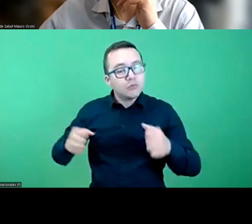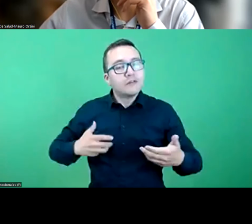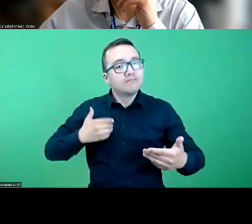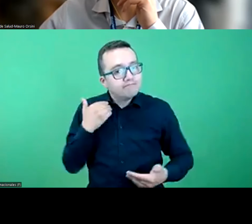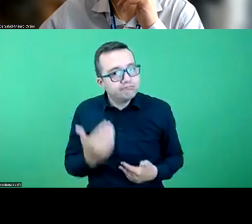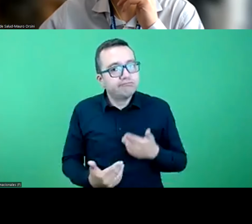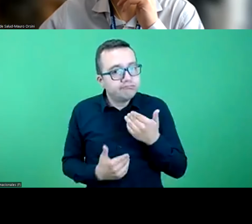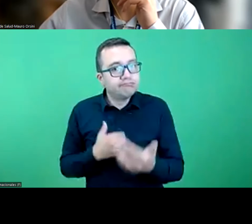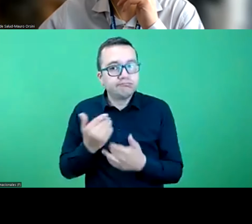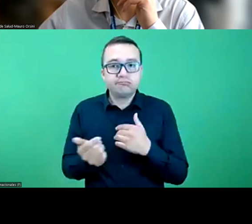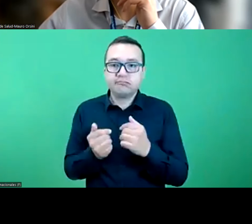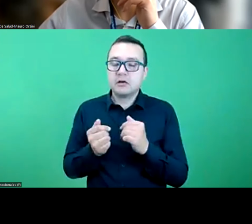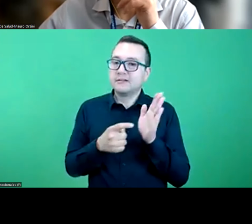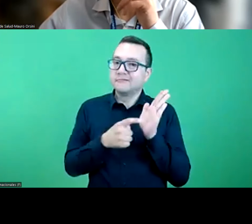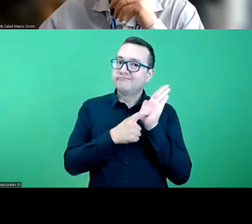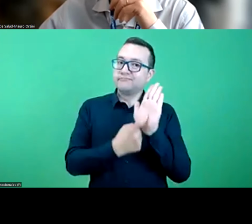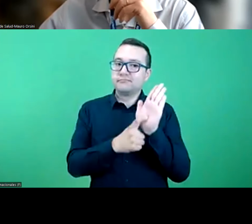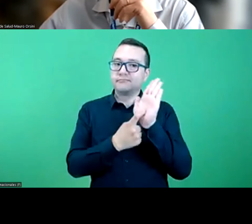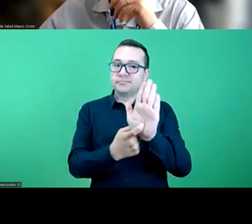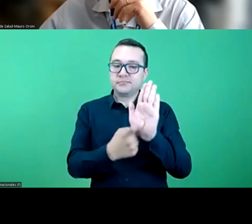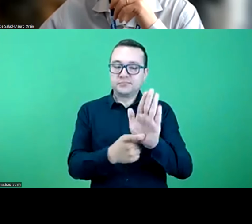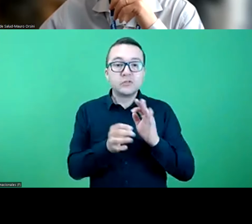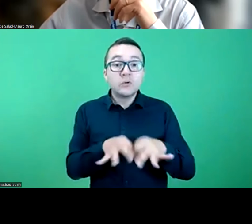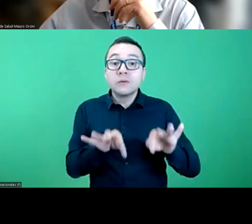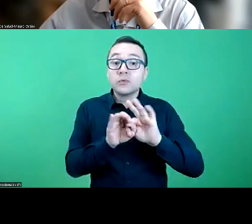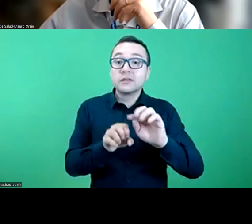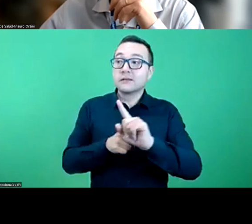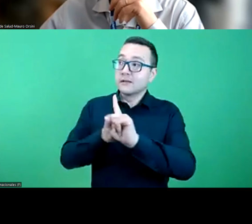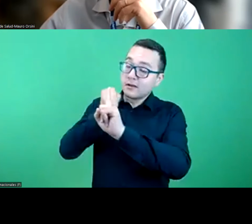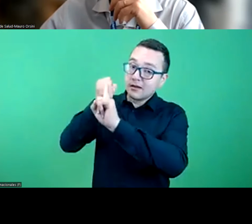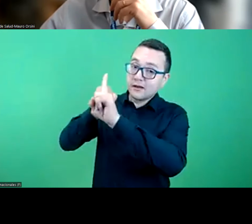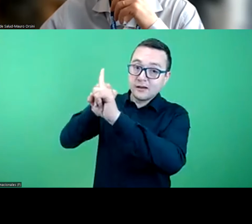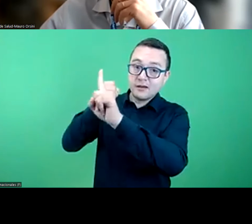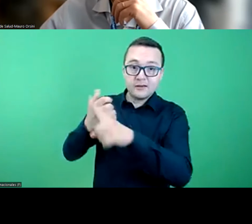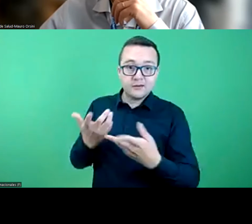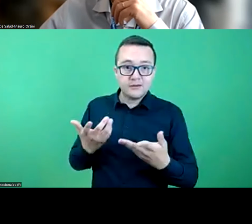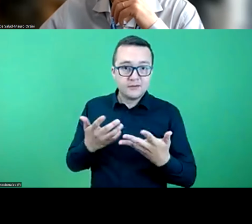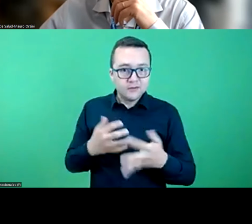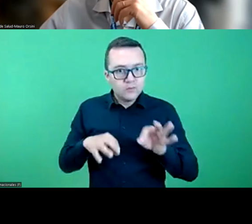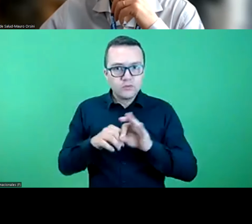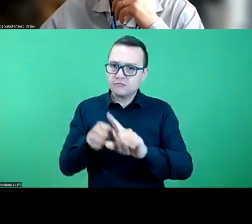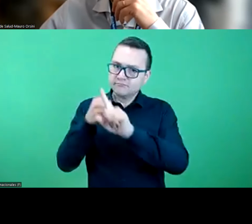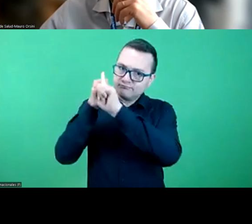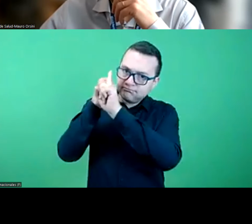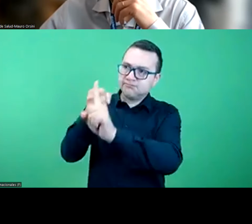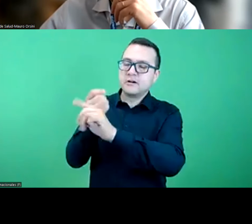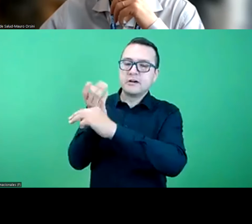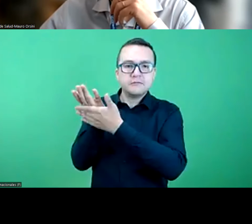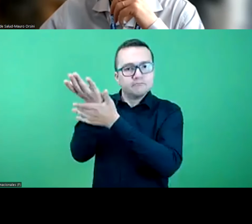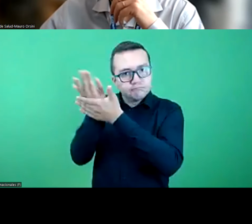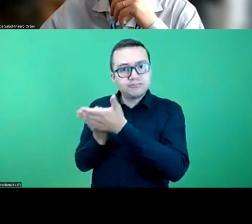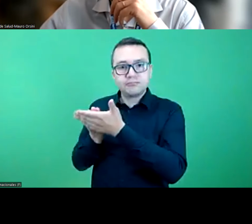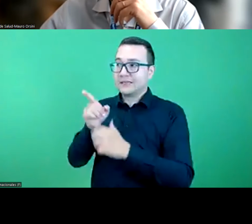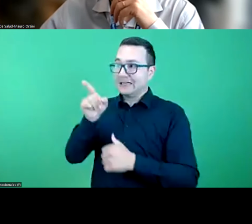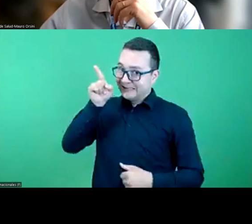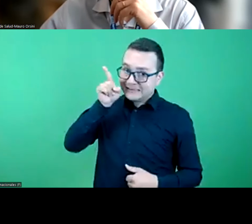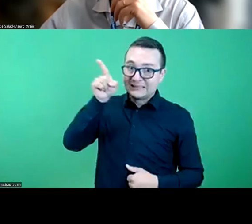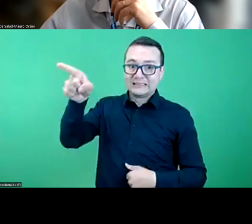a la importancia, ¿no?, el elemento de abogacía, y de generar una presión, una demanda realmente para que estos cambios de